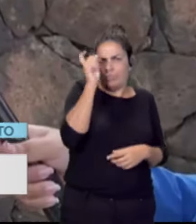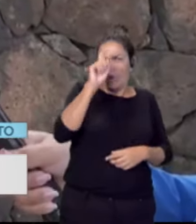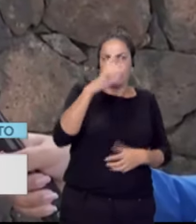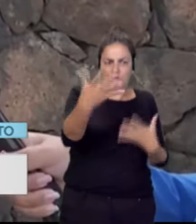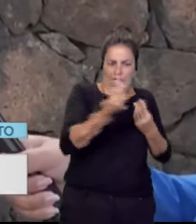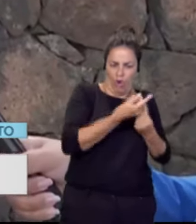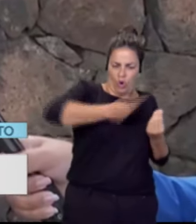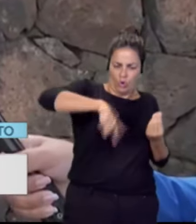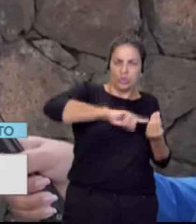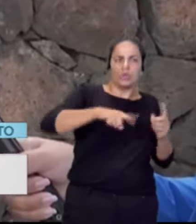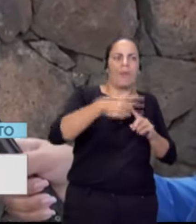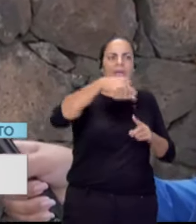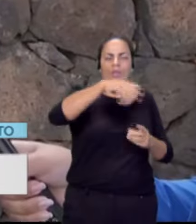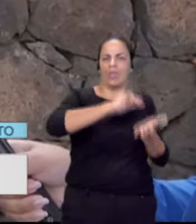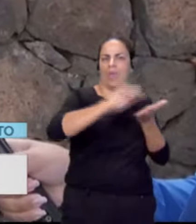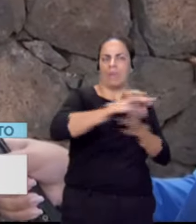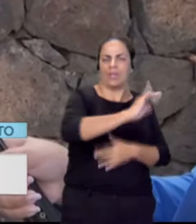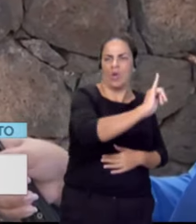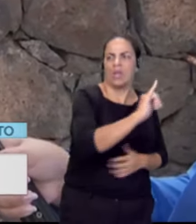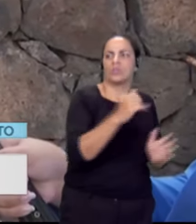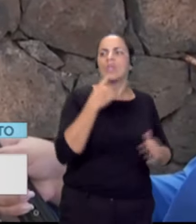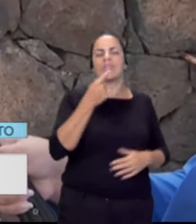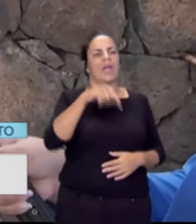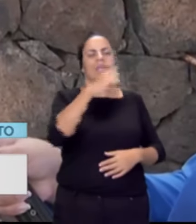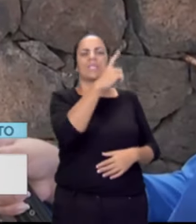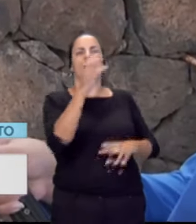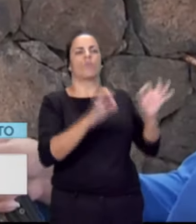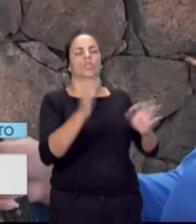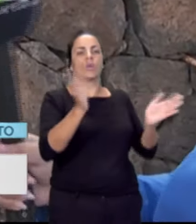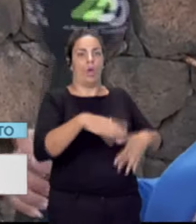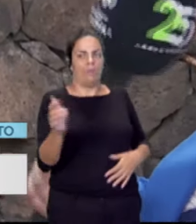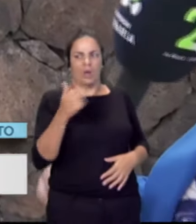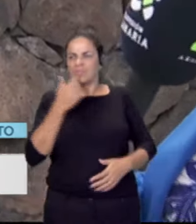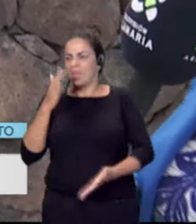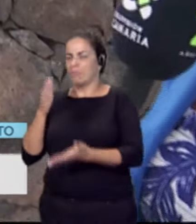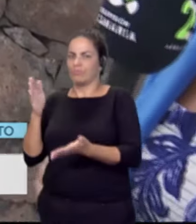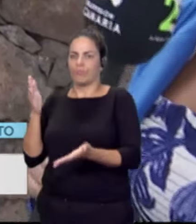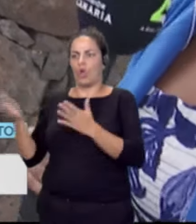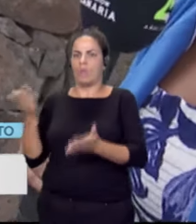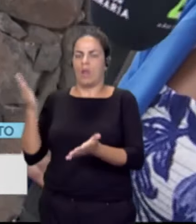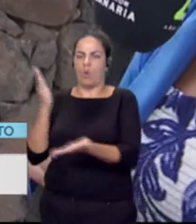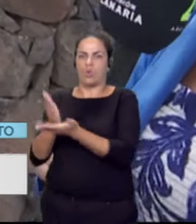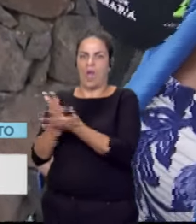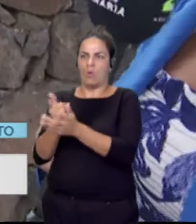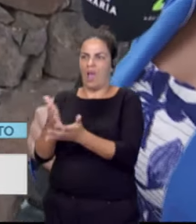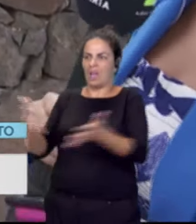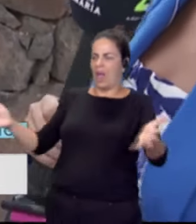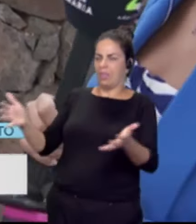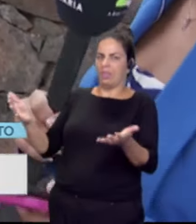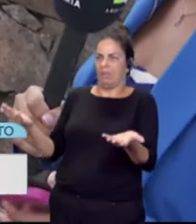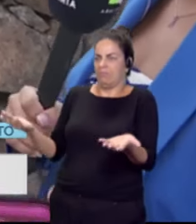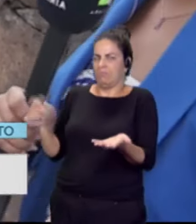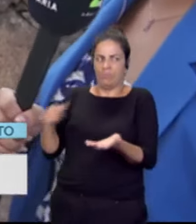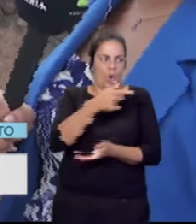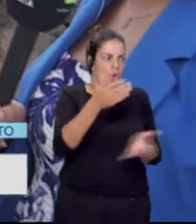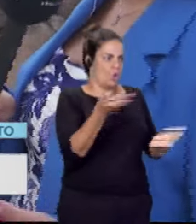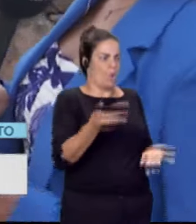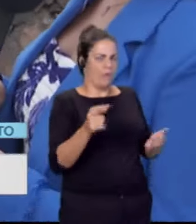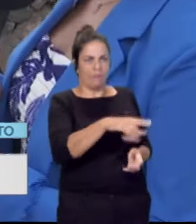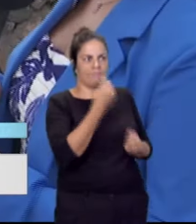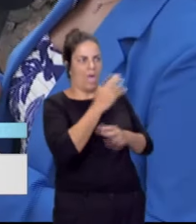tenemos todo al 100%, pero tenemos más que en un aula con aulas y mesas. Básicamente es por motivos de seguridad y de